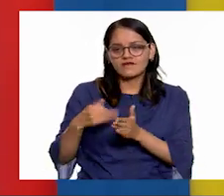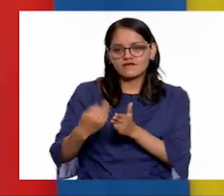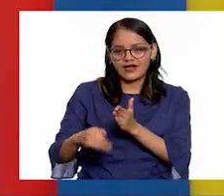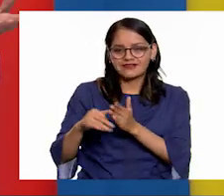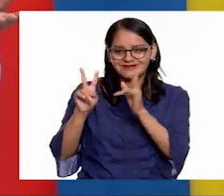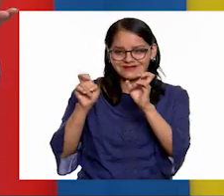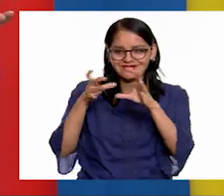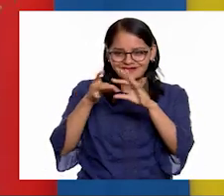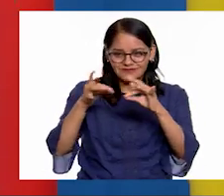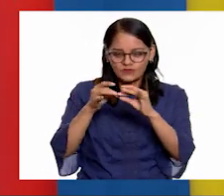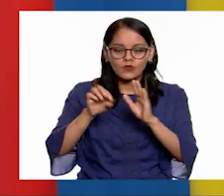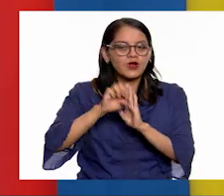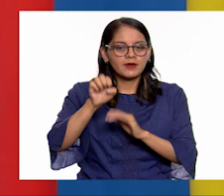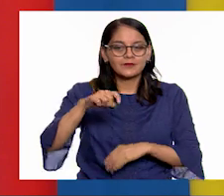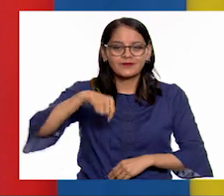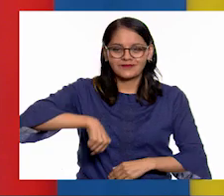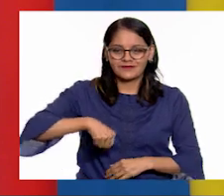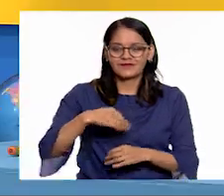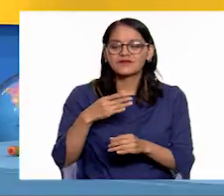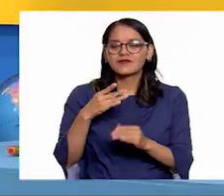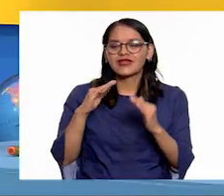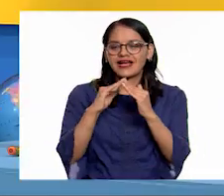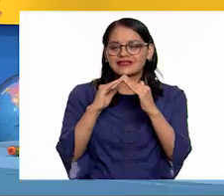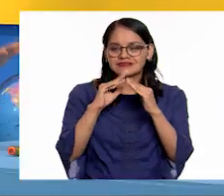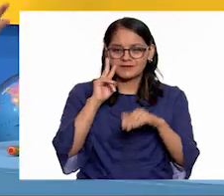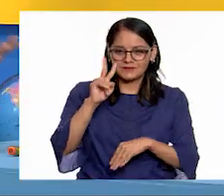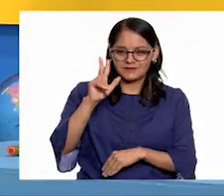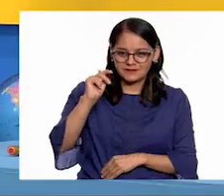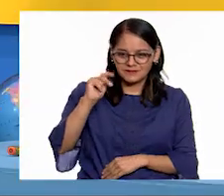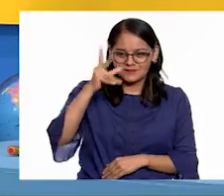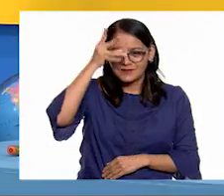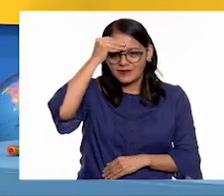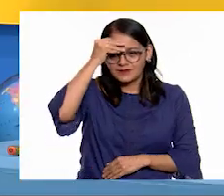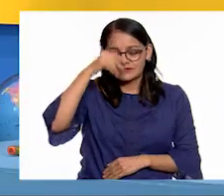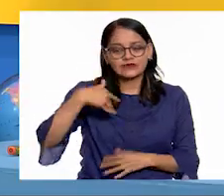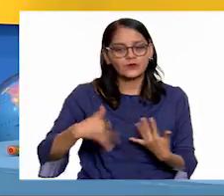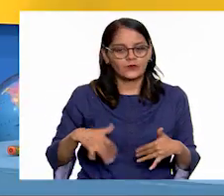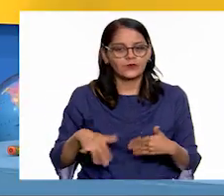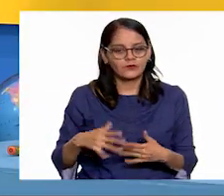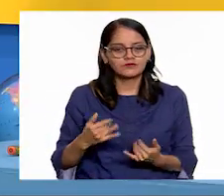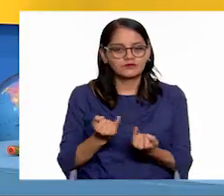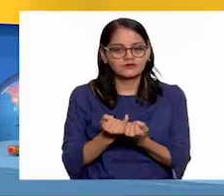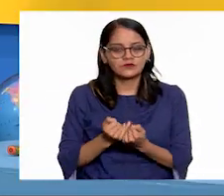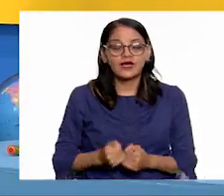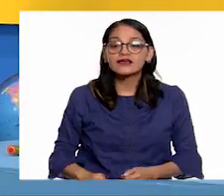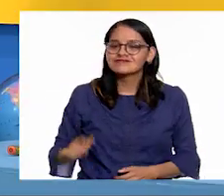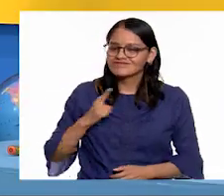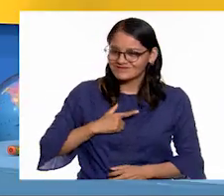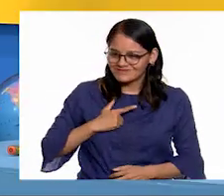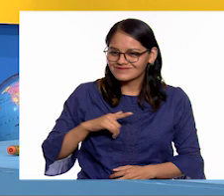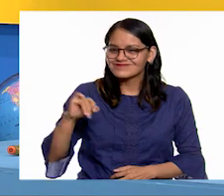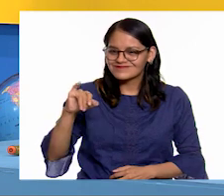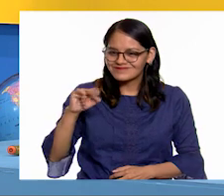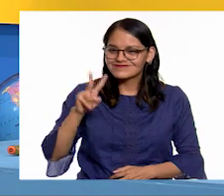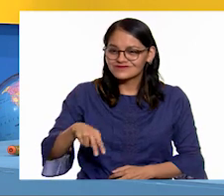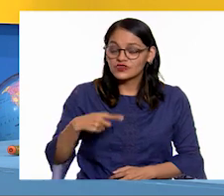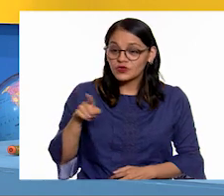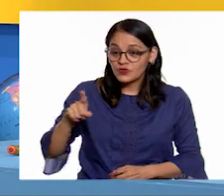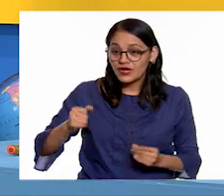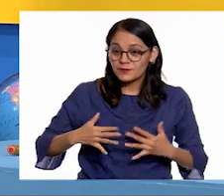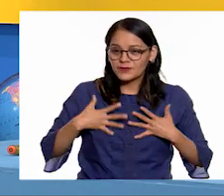ejemplo ver las clases de Aprende en Casa, ¿verdad? Me da mucho gusto, claro que sí. Y me da gusto que estés tan